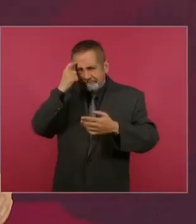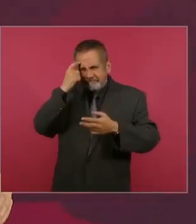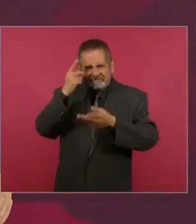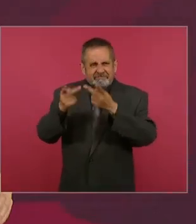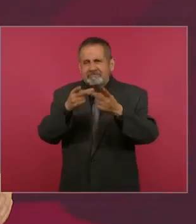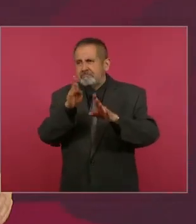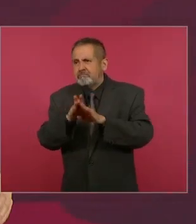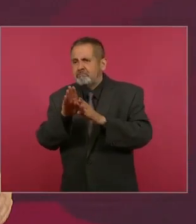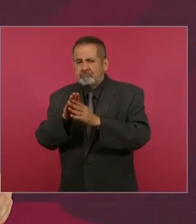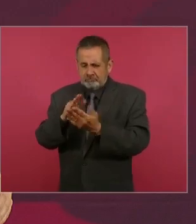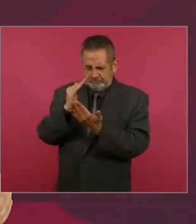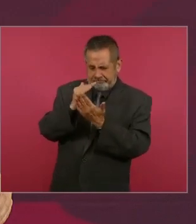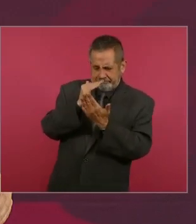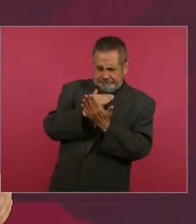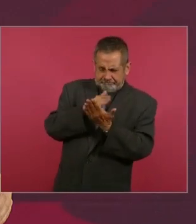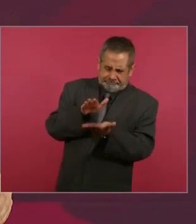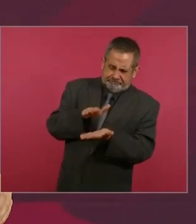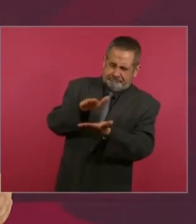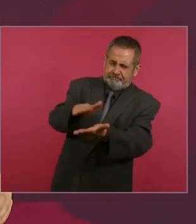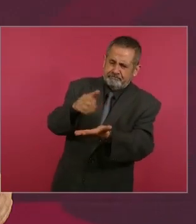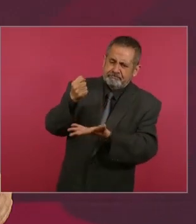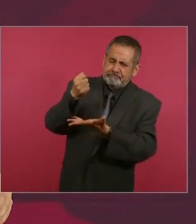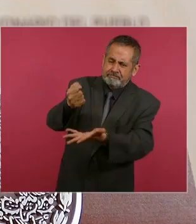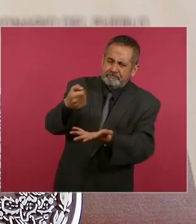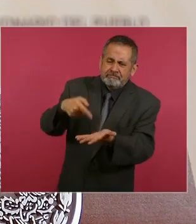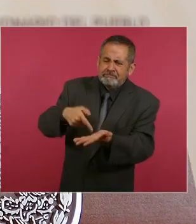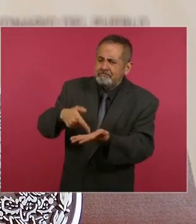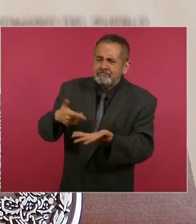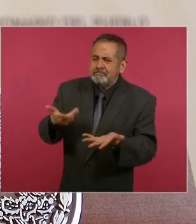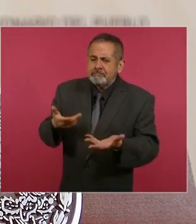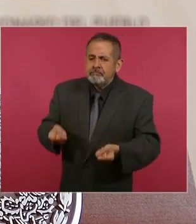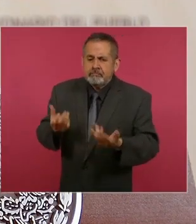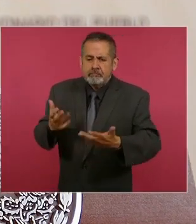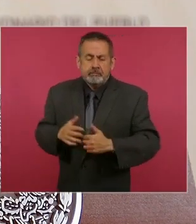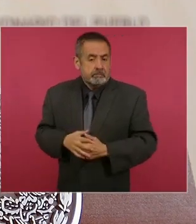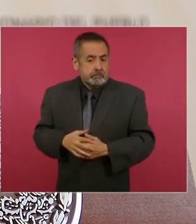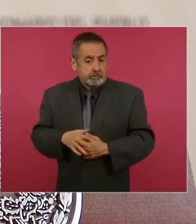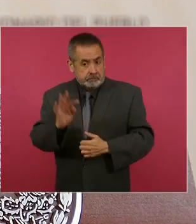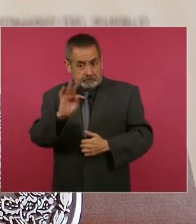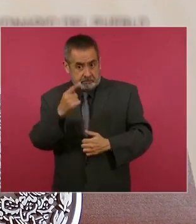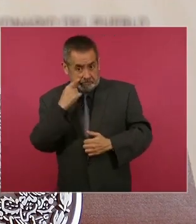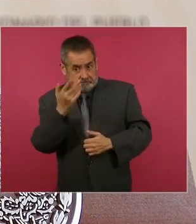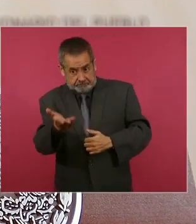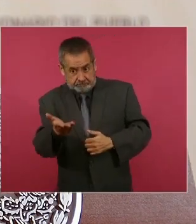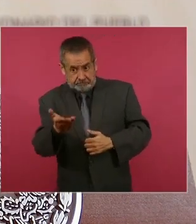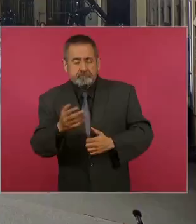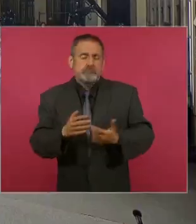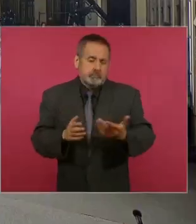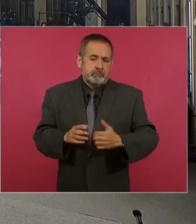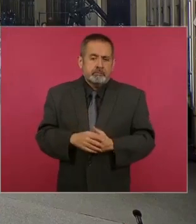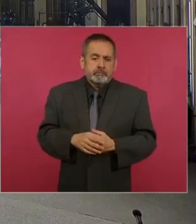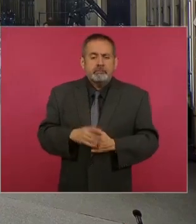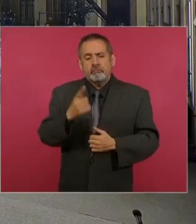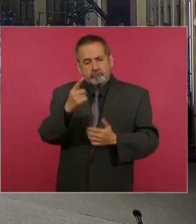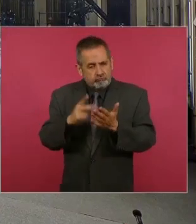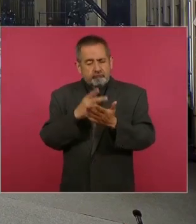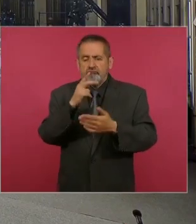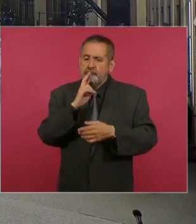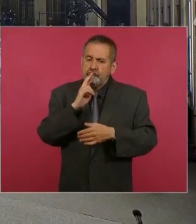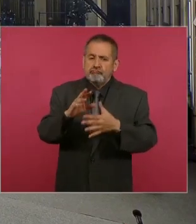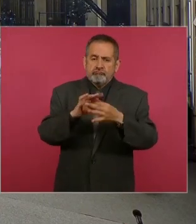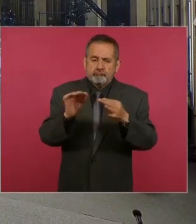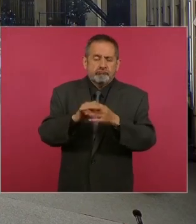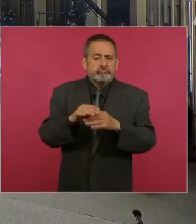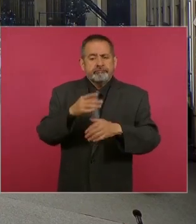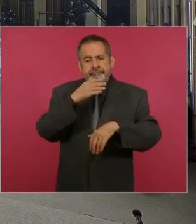cuestiones que integran el paquete económico. Así que lo haríamos de esa manera, no sin antes reiterar y asegurar